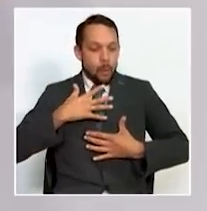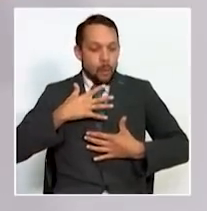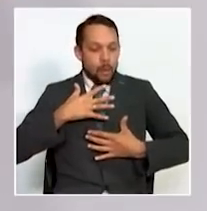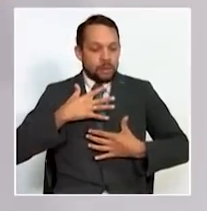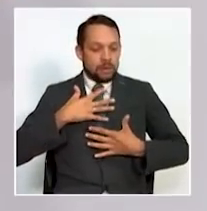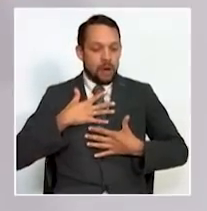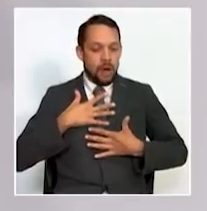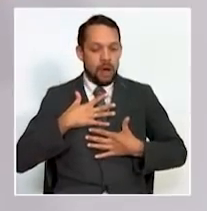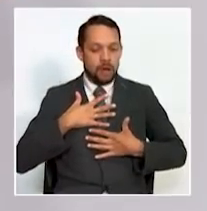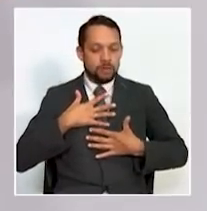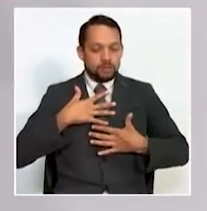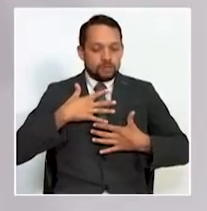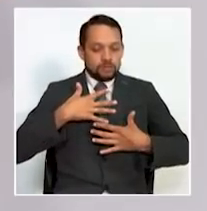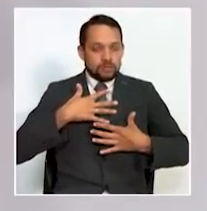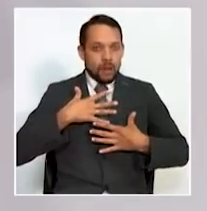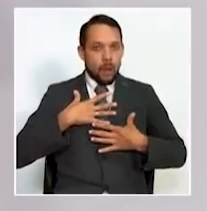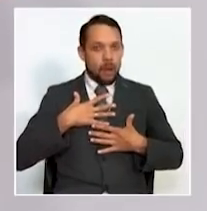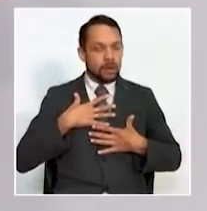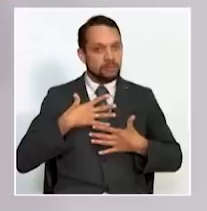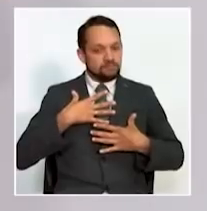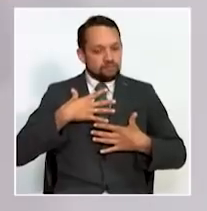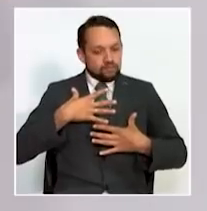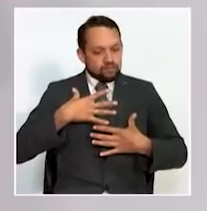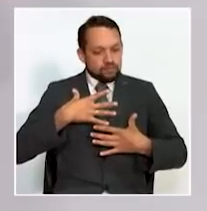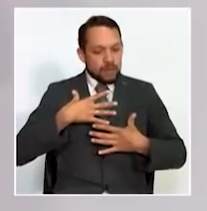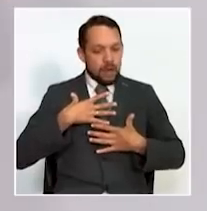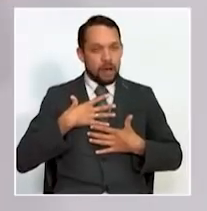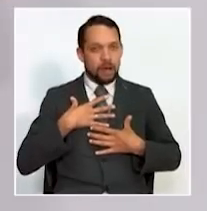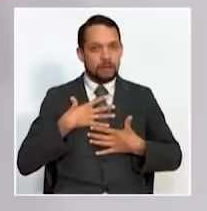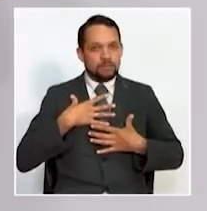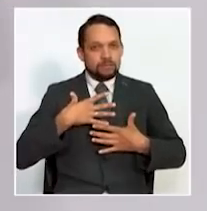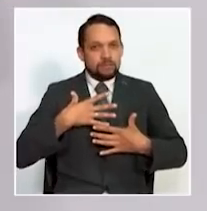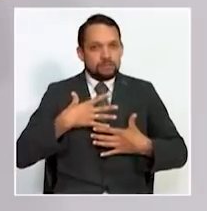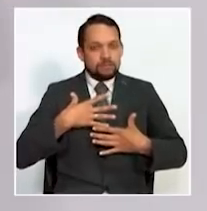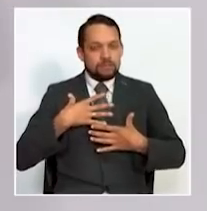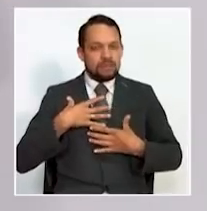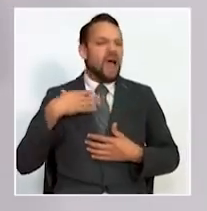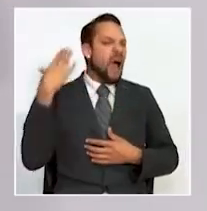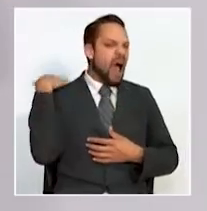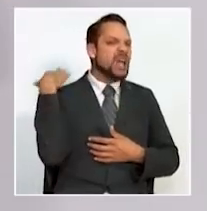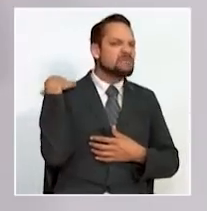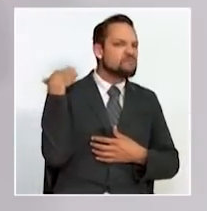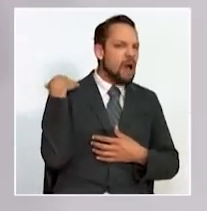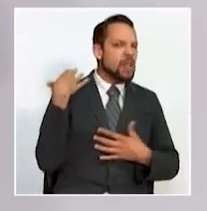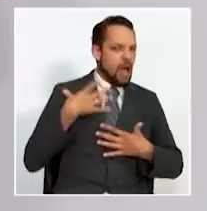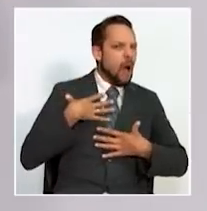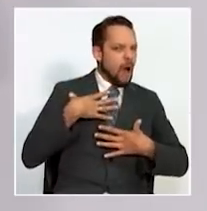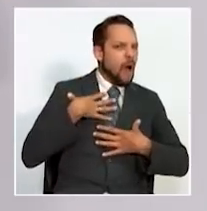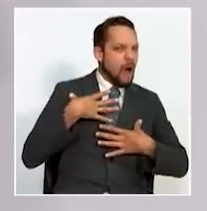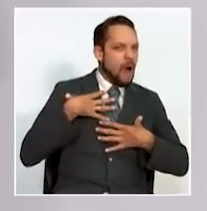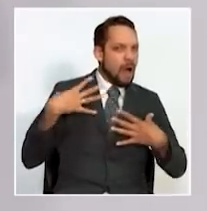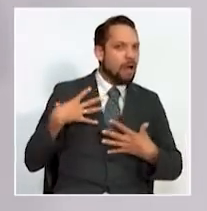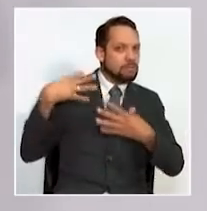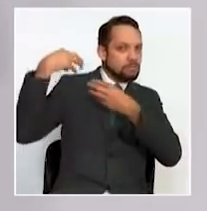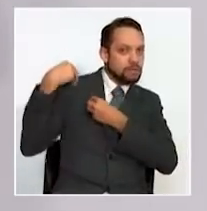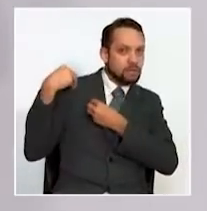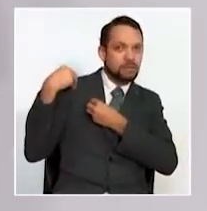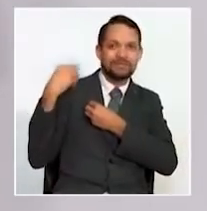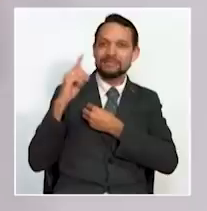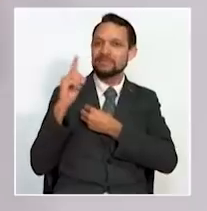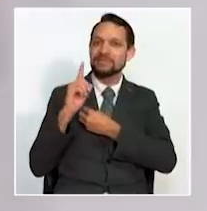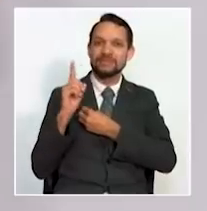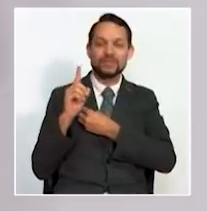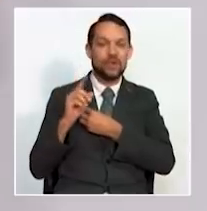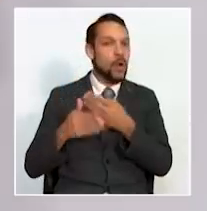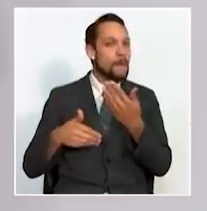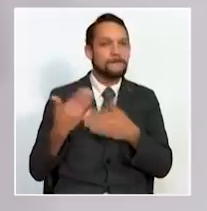pulmones aparte del corazón. Siempre creen que los pulmones quedan en la espalda, y es importante que entiendan desde dónde parte el